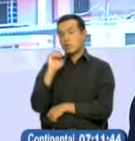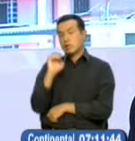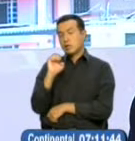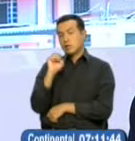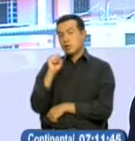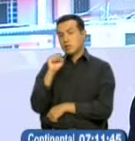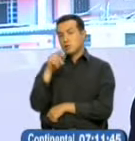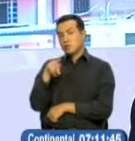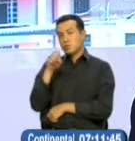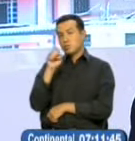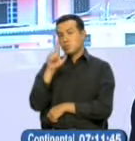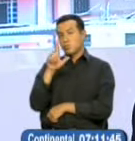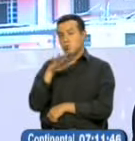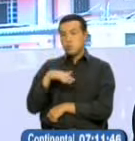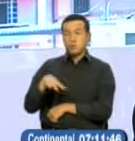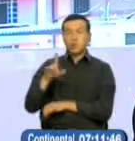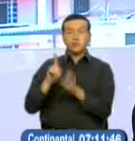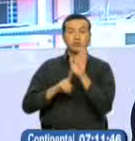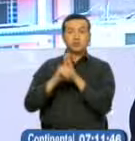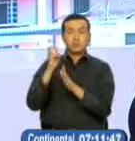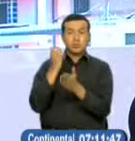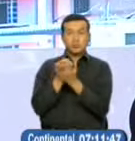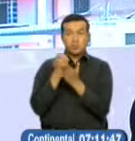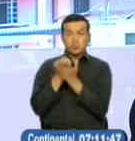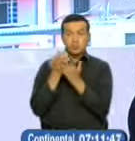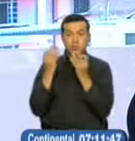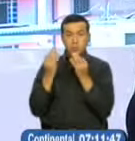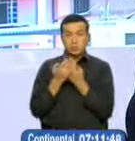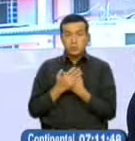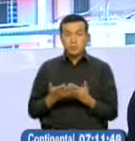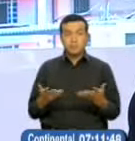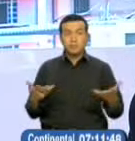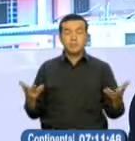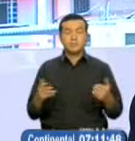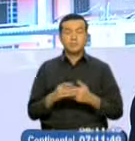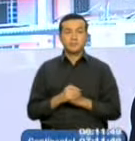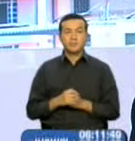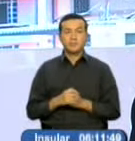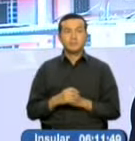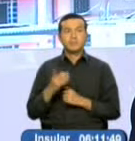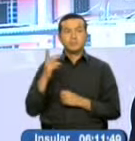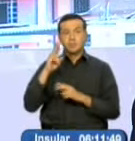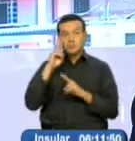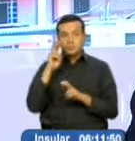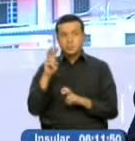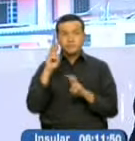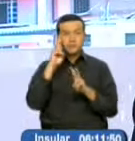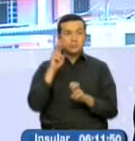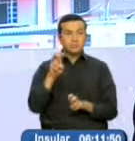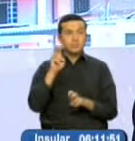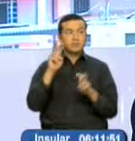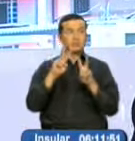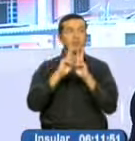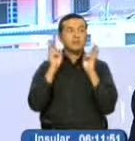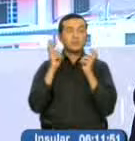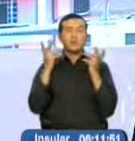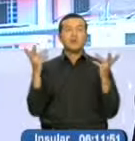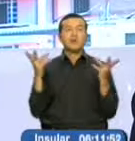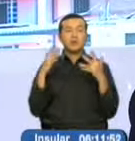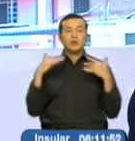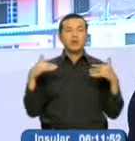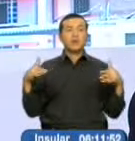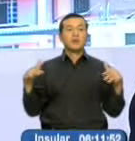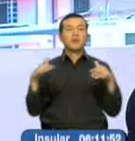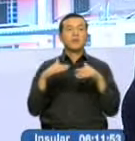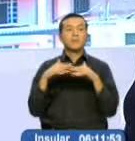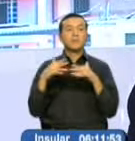también su proyecto de una zona especial de desarrollo económico justamente para investigación e innovación en temas de agroindustria relacionados con